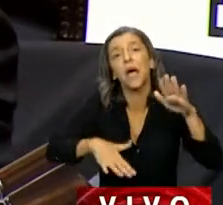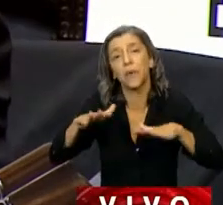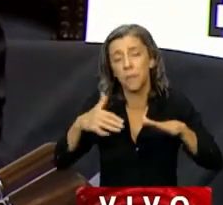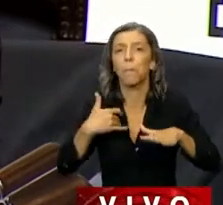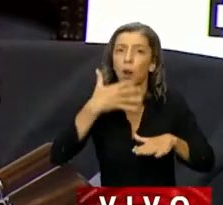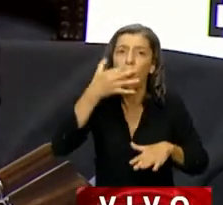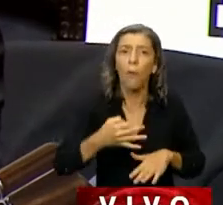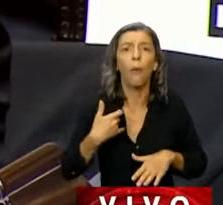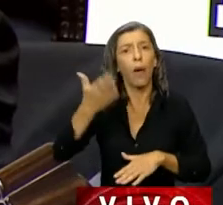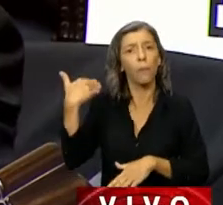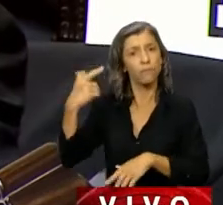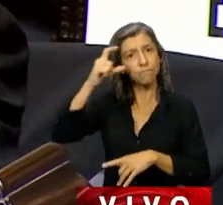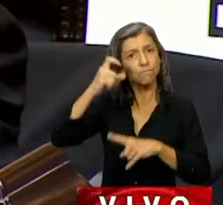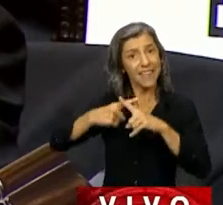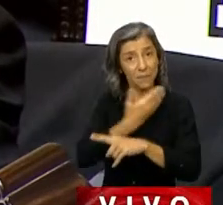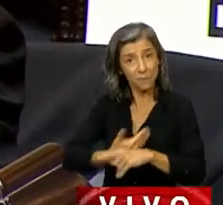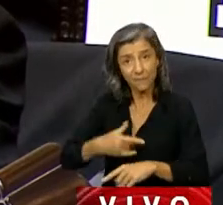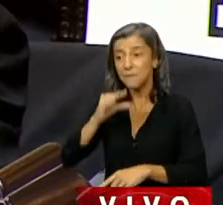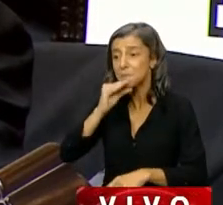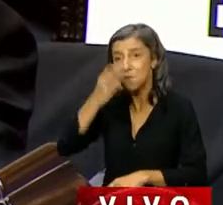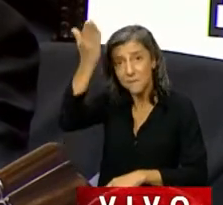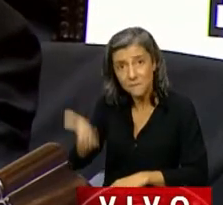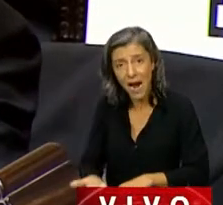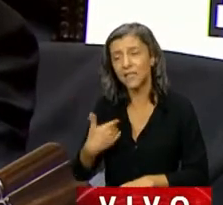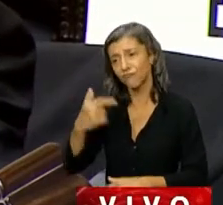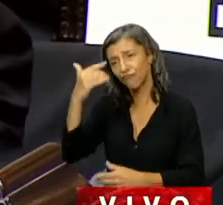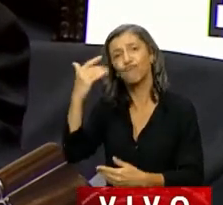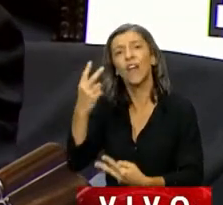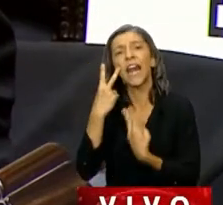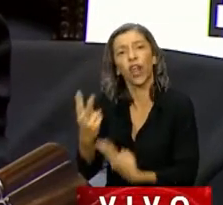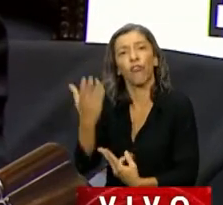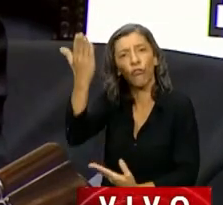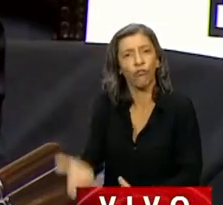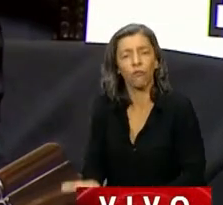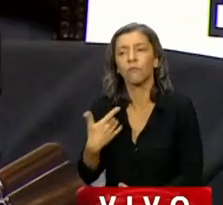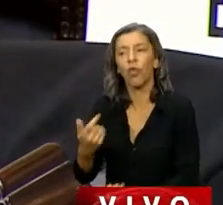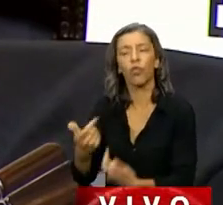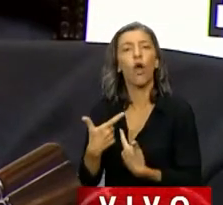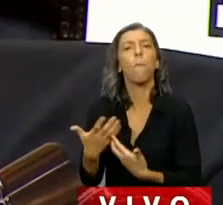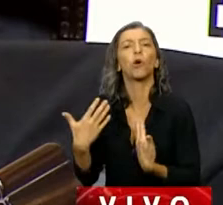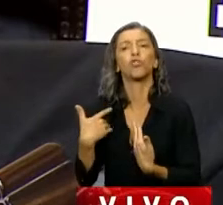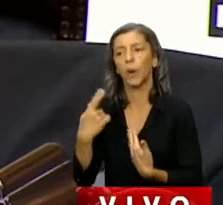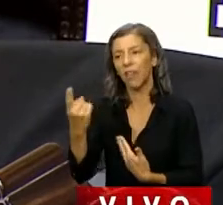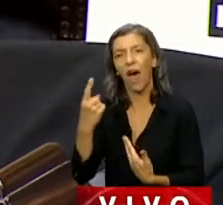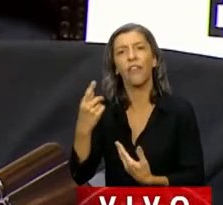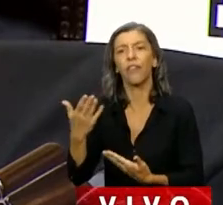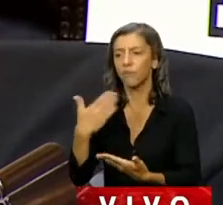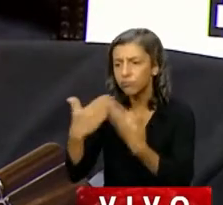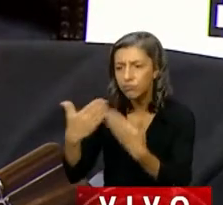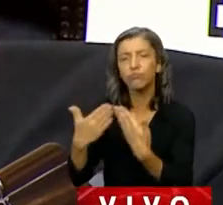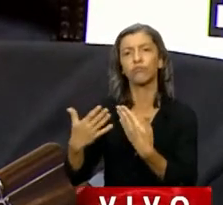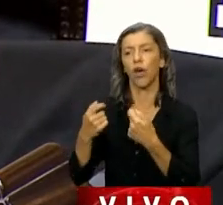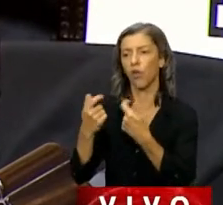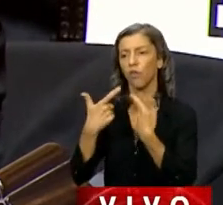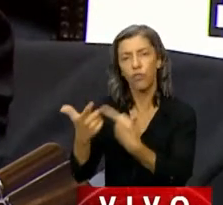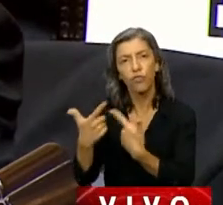provincia. Por eso quiero hacerle un reconocimiento a Sergio y en ese reconocimiento quiero que a Sergio le vaya bien, porque si le va